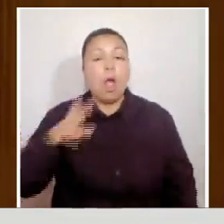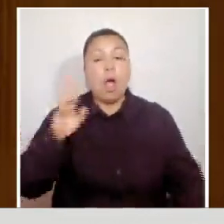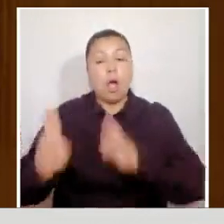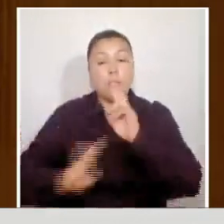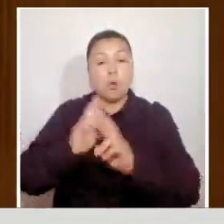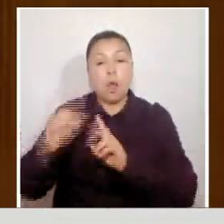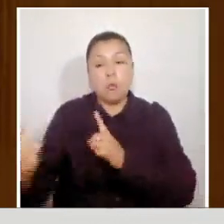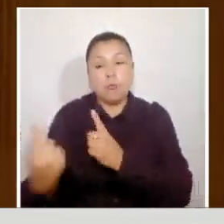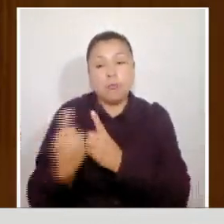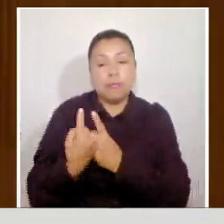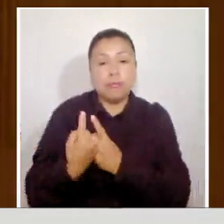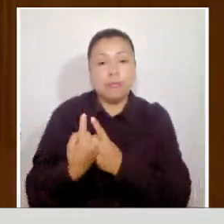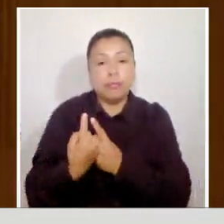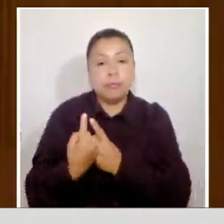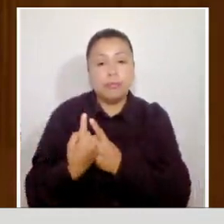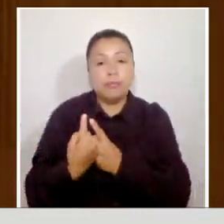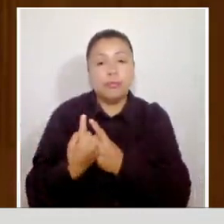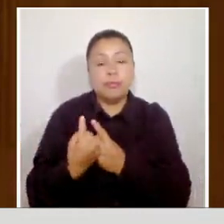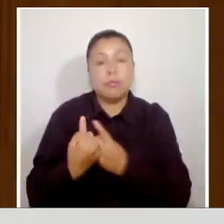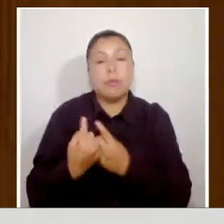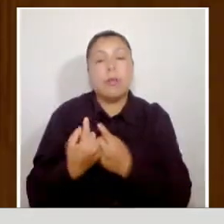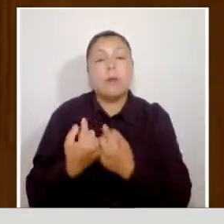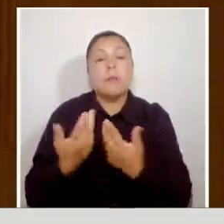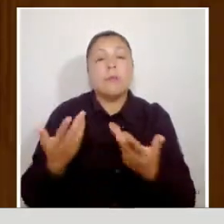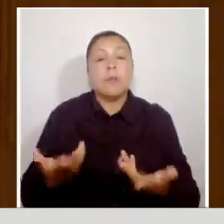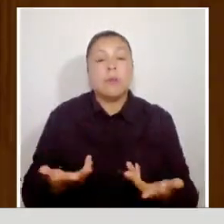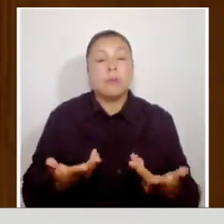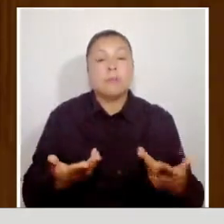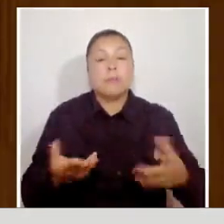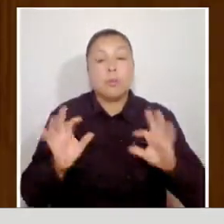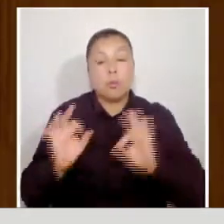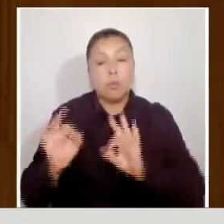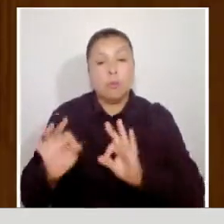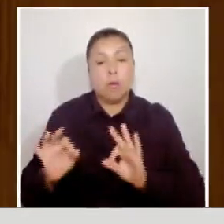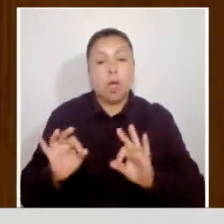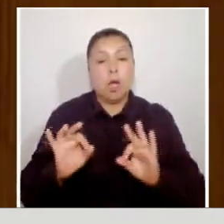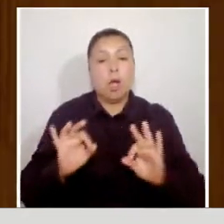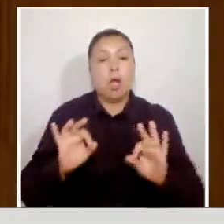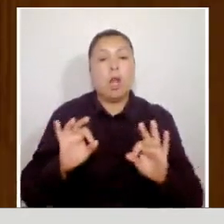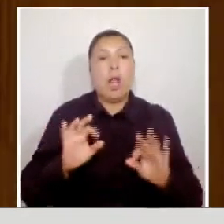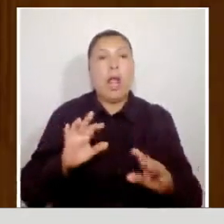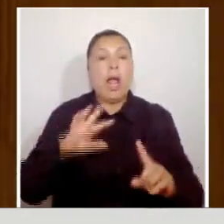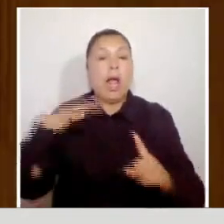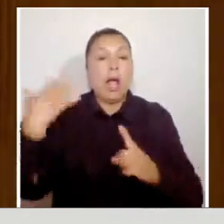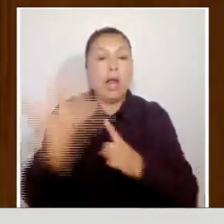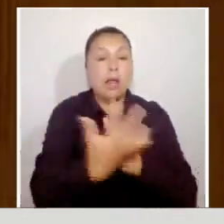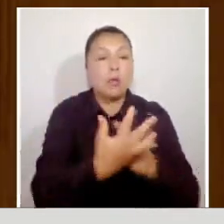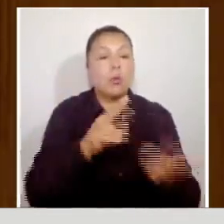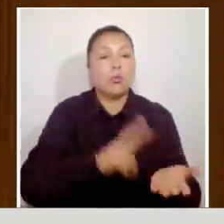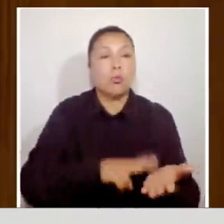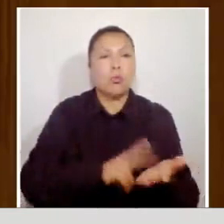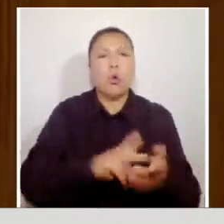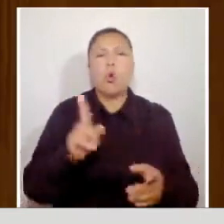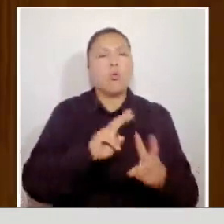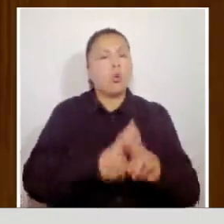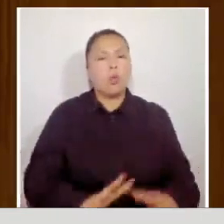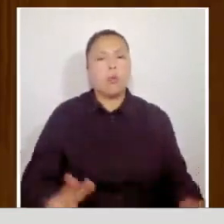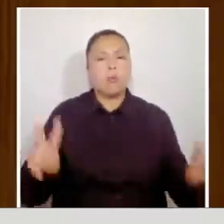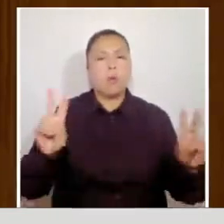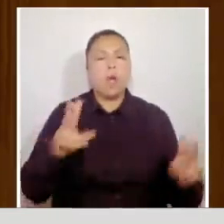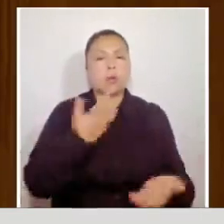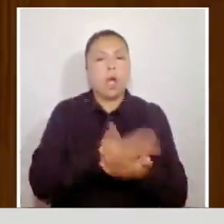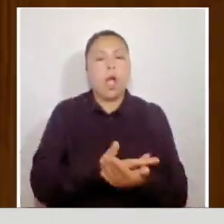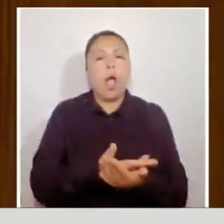ir regular sin embargo la discusión en torno a su realidad concreta no es pacífica y existen